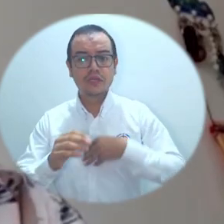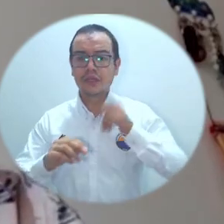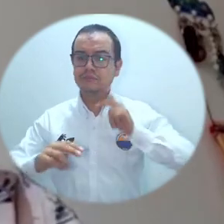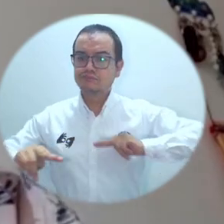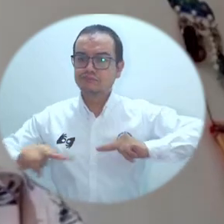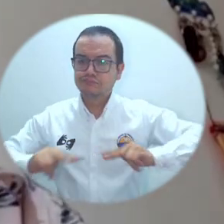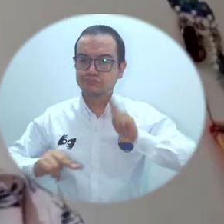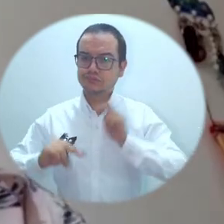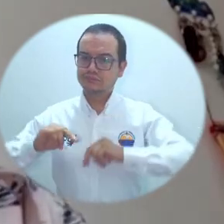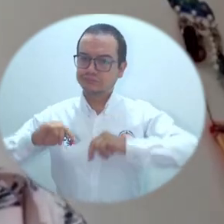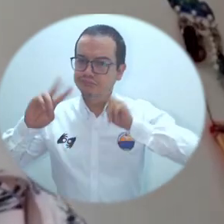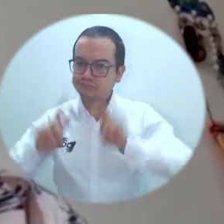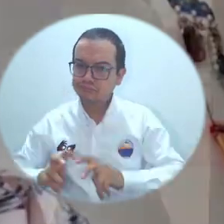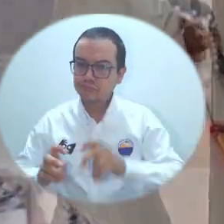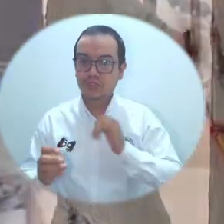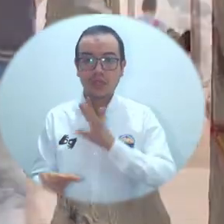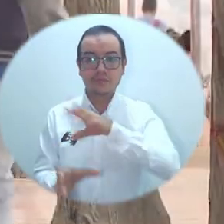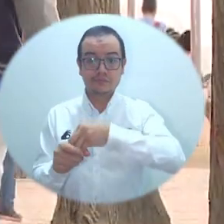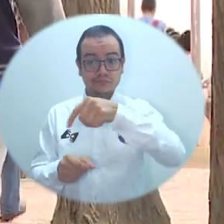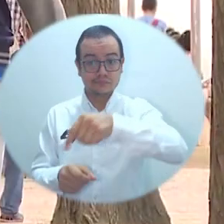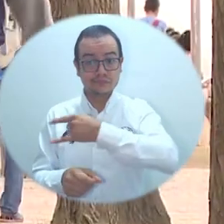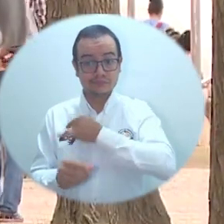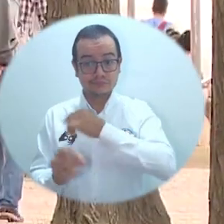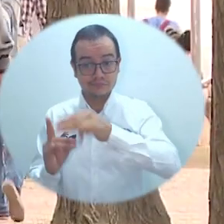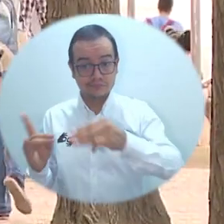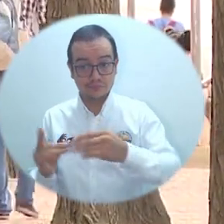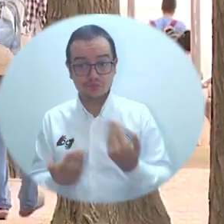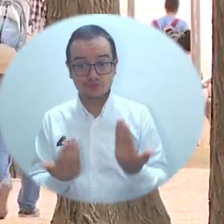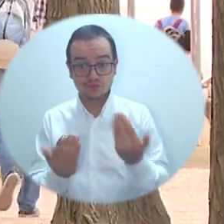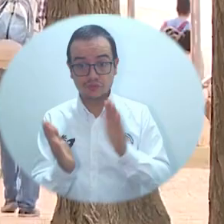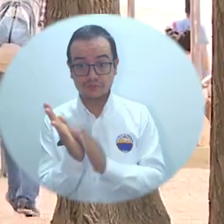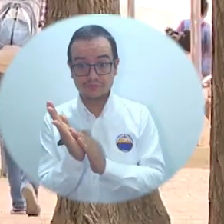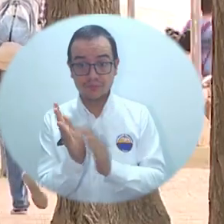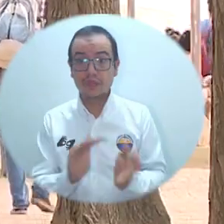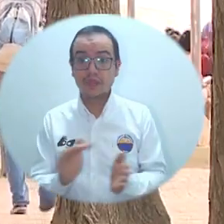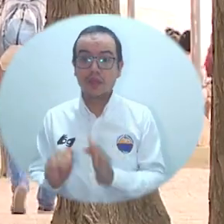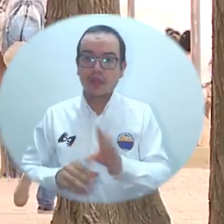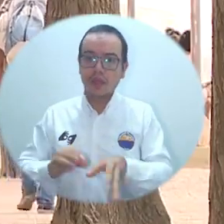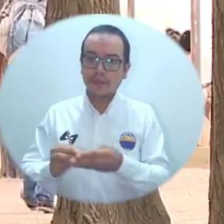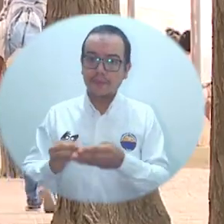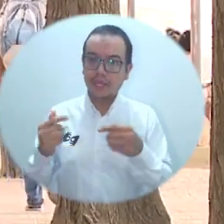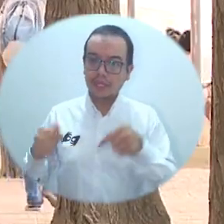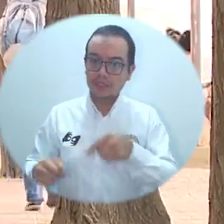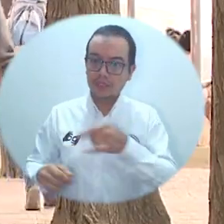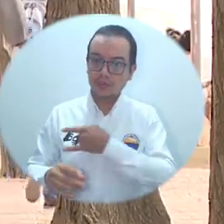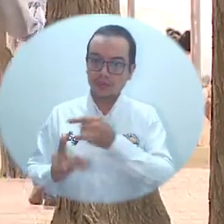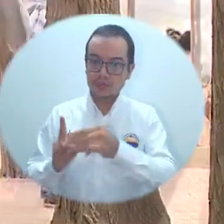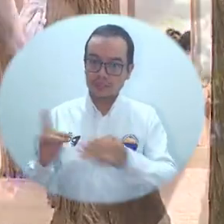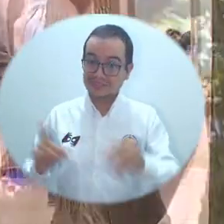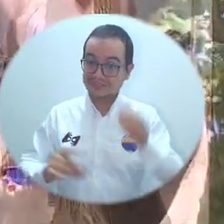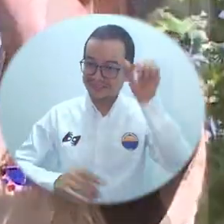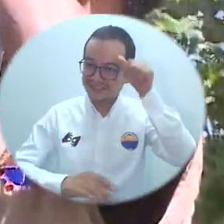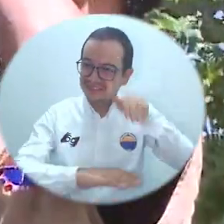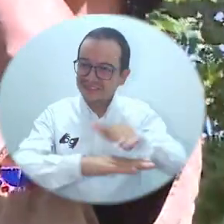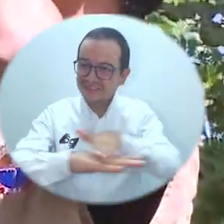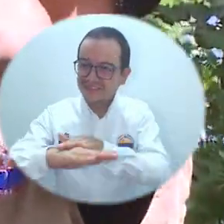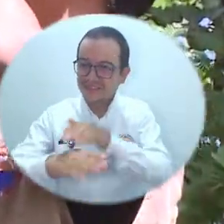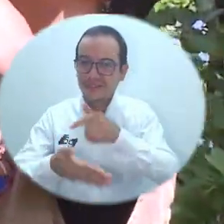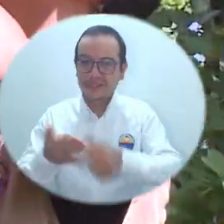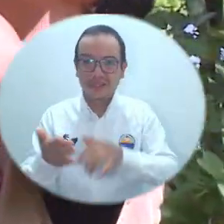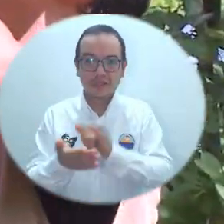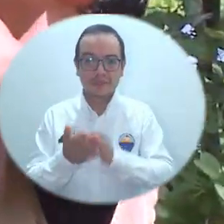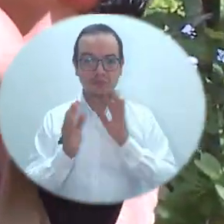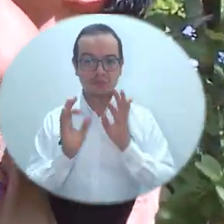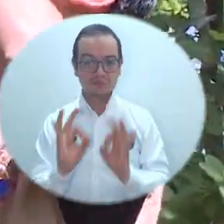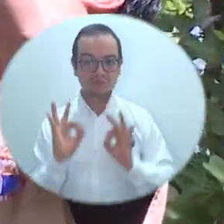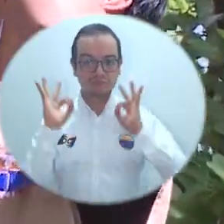investigativos y de otros índoles en la Universidad del Magdalena. Esto es importante porque la Universidad del Magdalena, hay que recordar que es una universidad que está